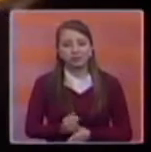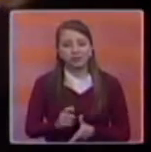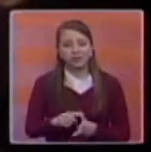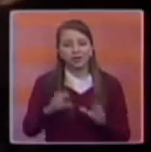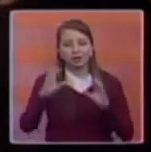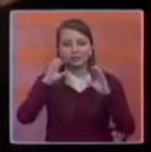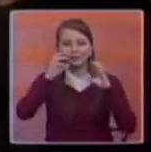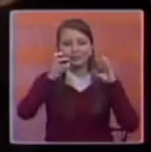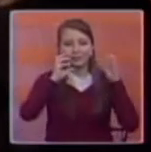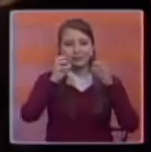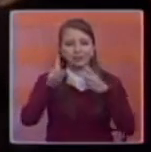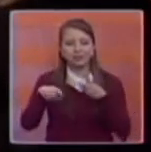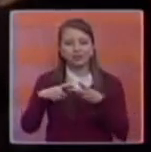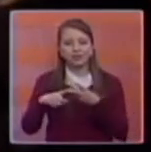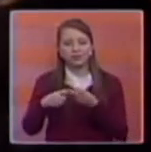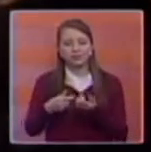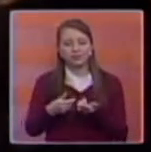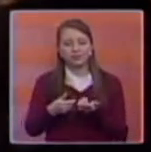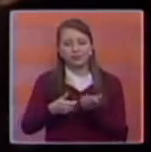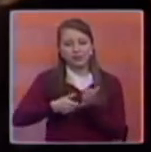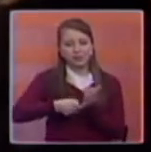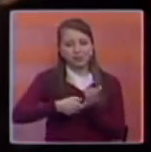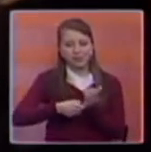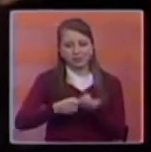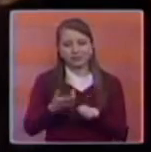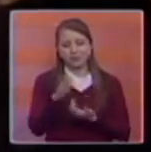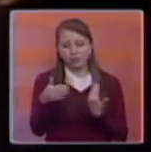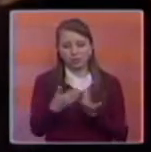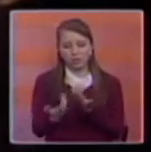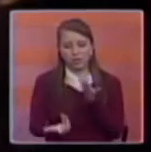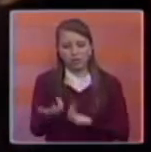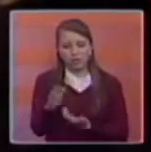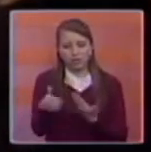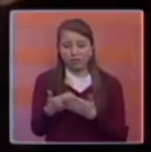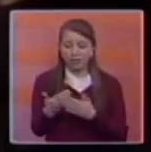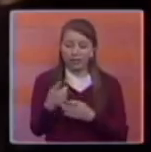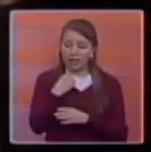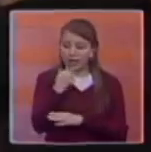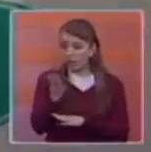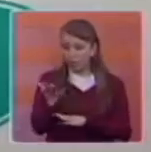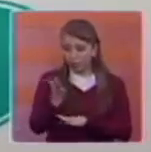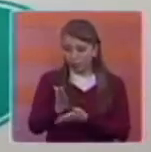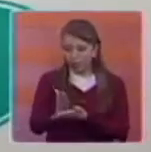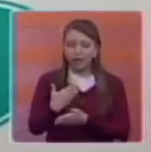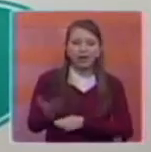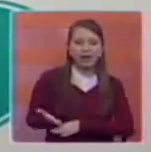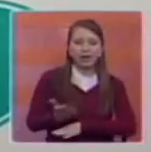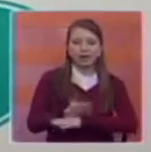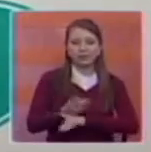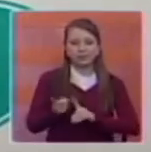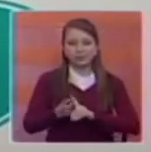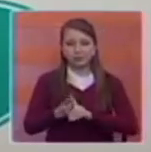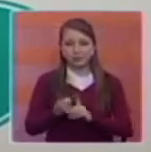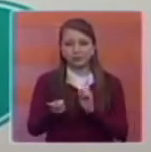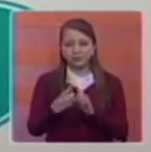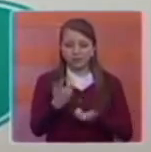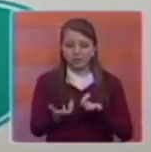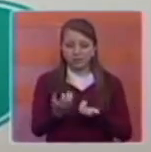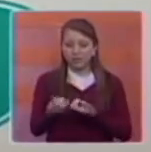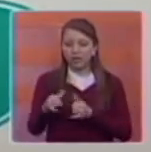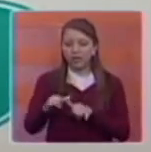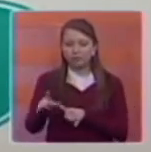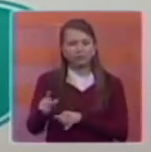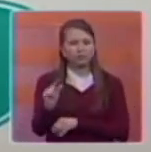mote y tengo cocinado el choclo. Obviamente, si el choclo no lo tenía cocinado, los cocina previamente, ¿no? Pero hay que dejar que dé hervor ahí en la